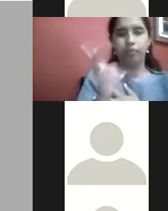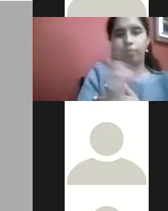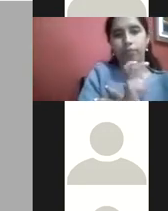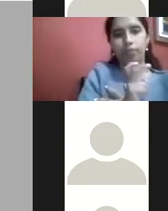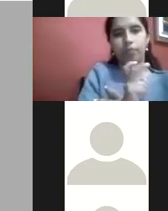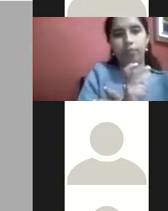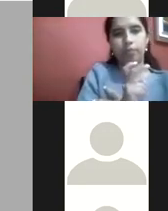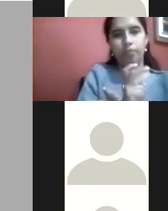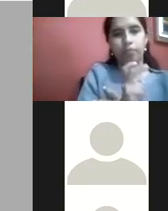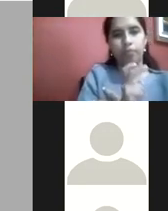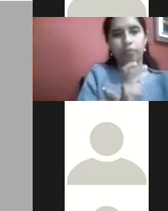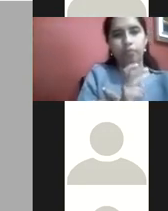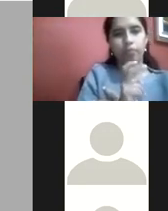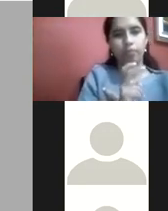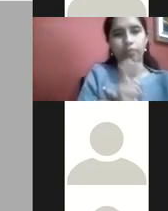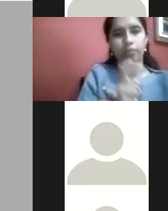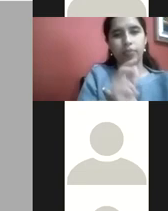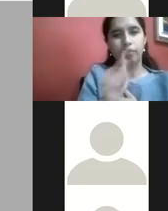esta expresión de aquí